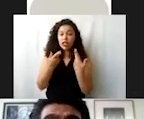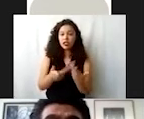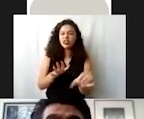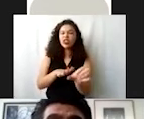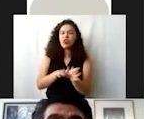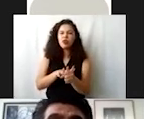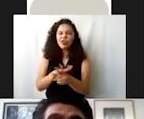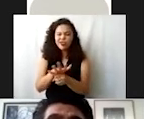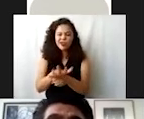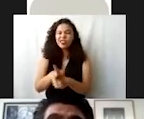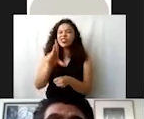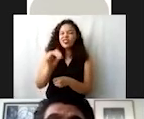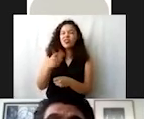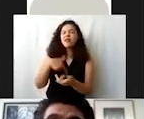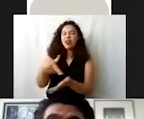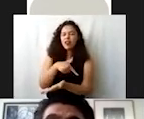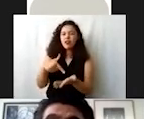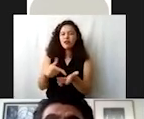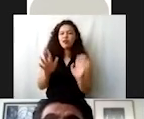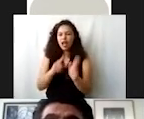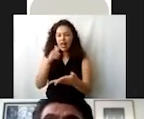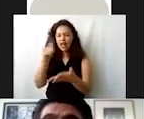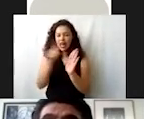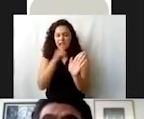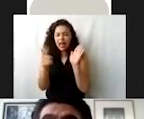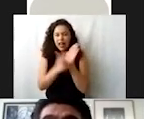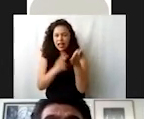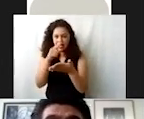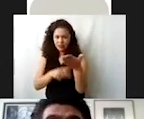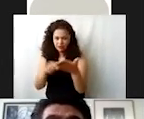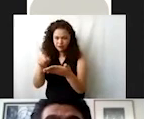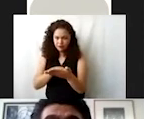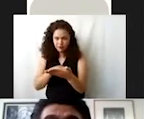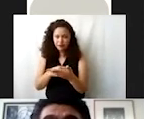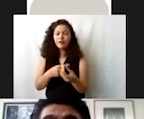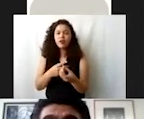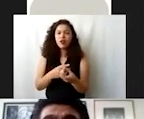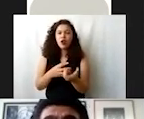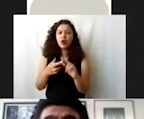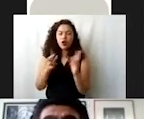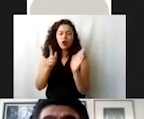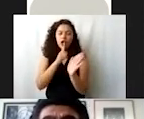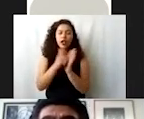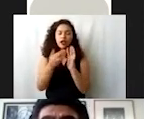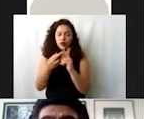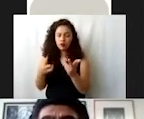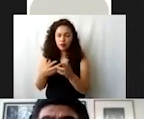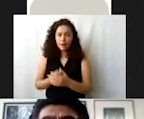concluir que el domicilio incumple con los requisitos establecidos en el Código Fiscal de la Federación. Bueno,